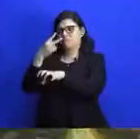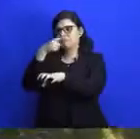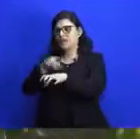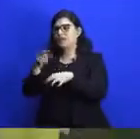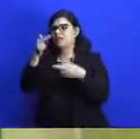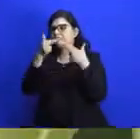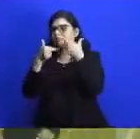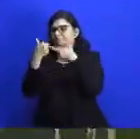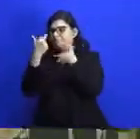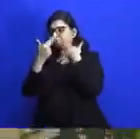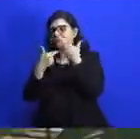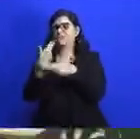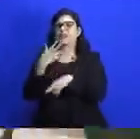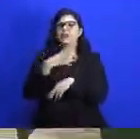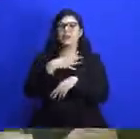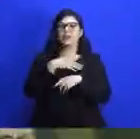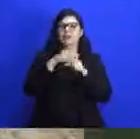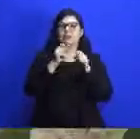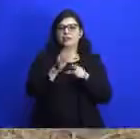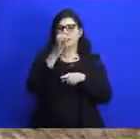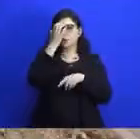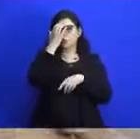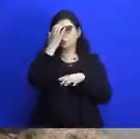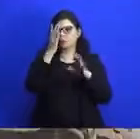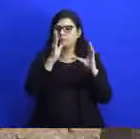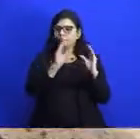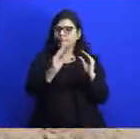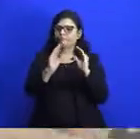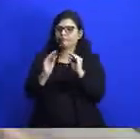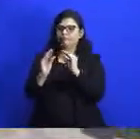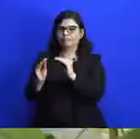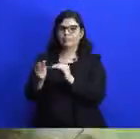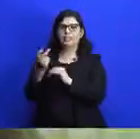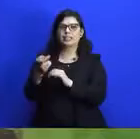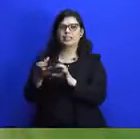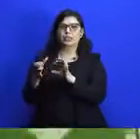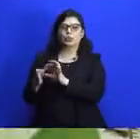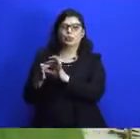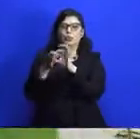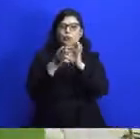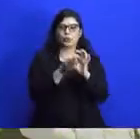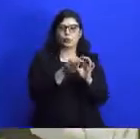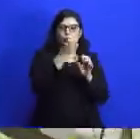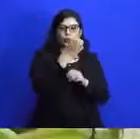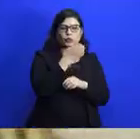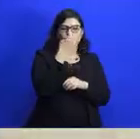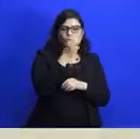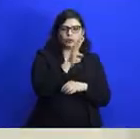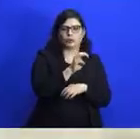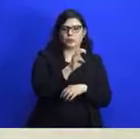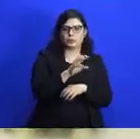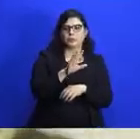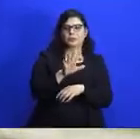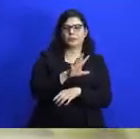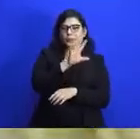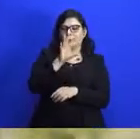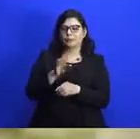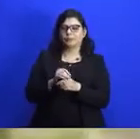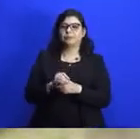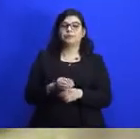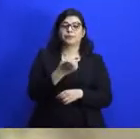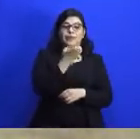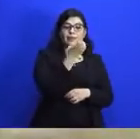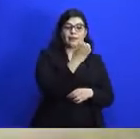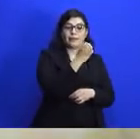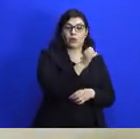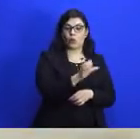agricultura sostenible y gestión del conocimiento, todo esto en alianzas con la academia en toda la región. De enero a la